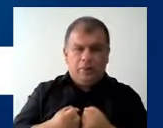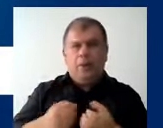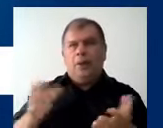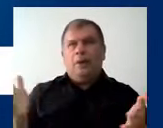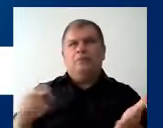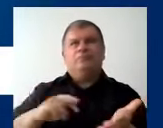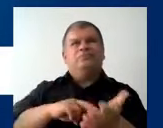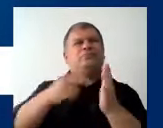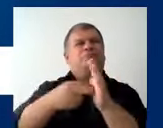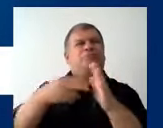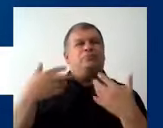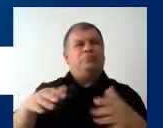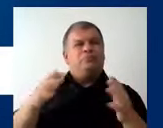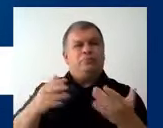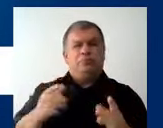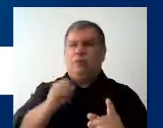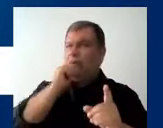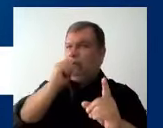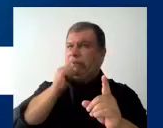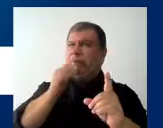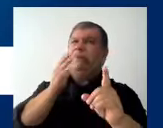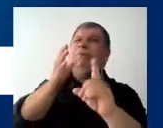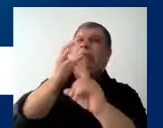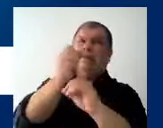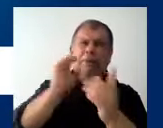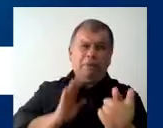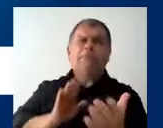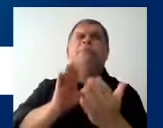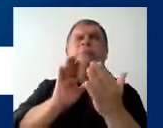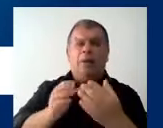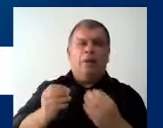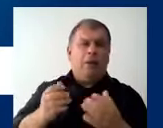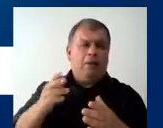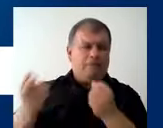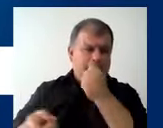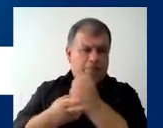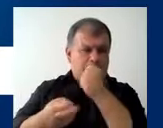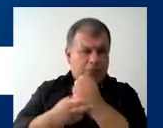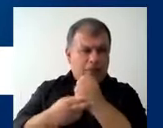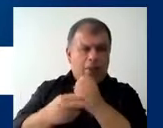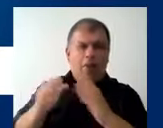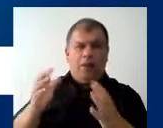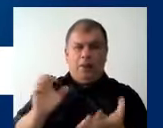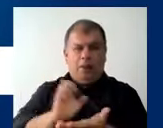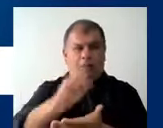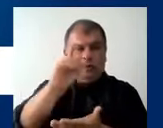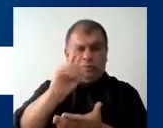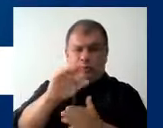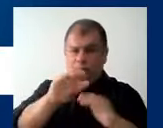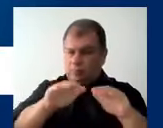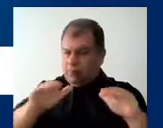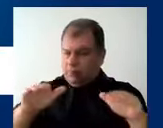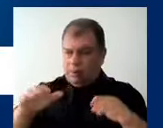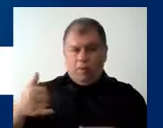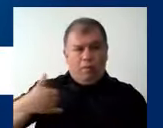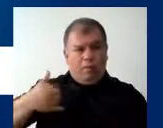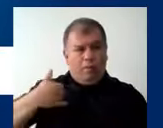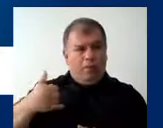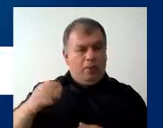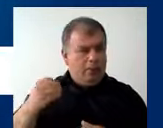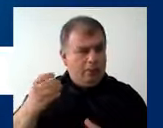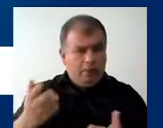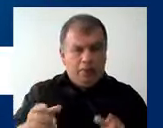significó todo un reto para poder garantizar la educación a todos los niños, niñas y adolescentes. En el